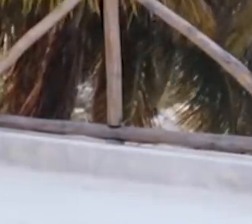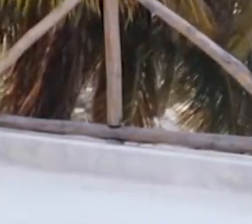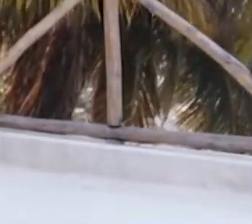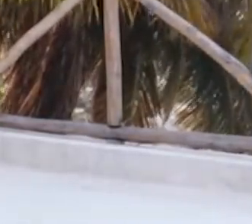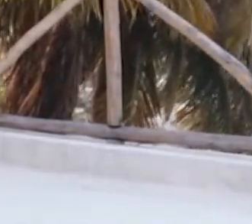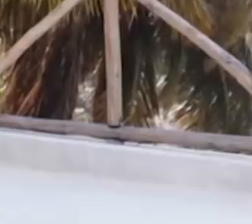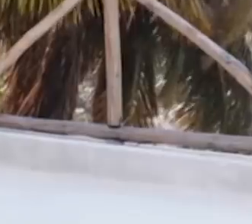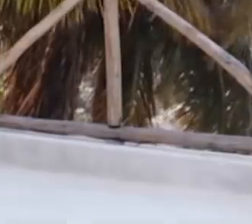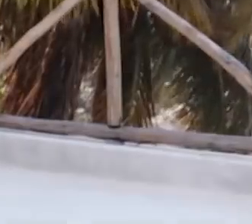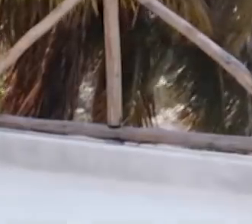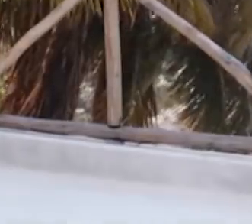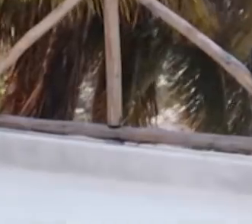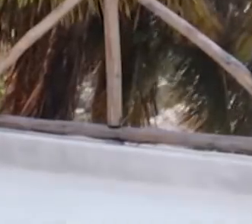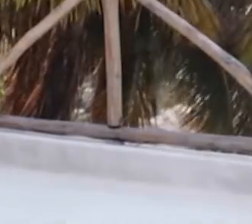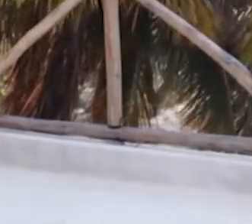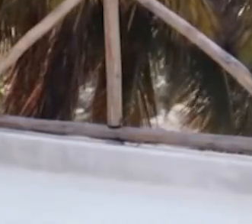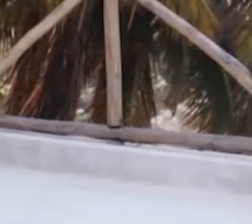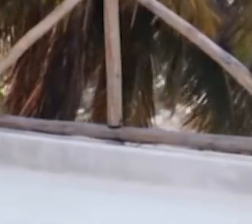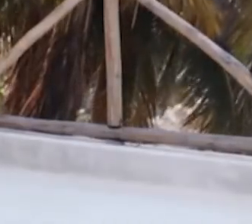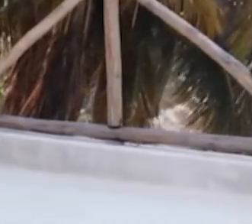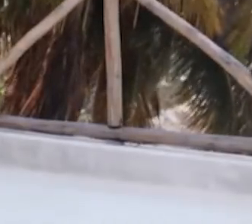poquito más.